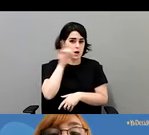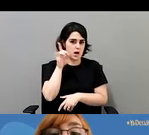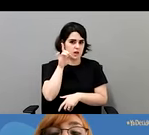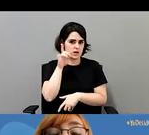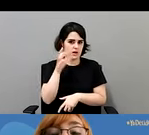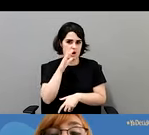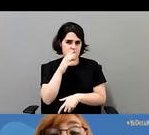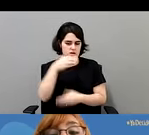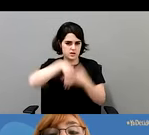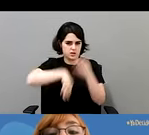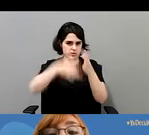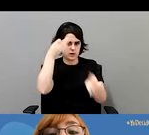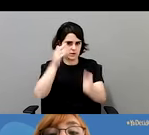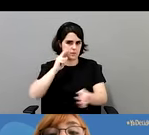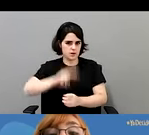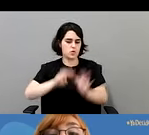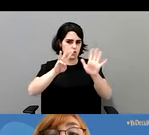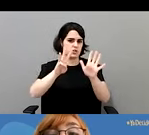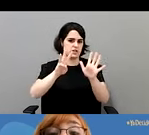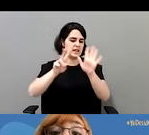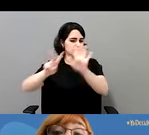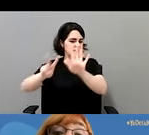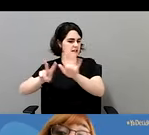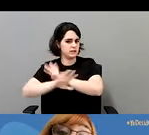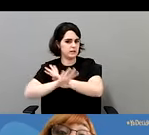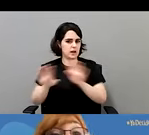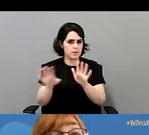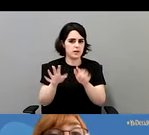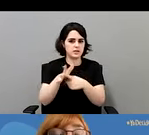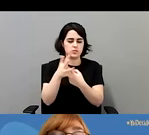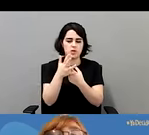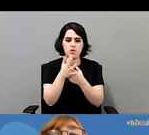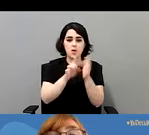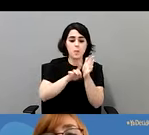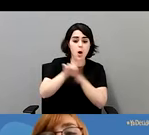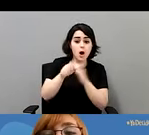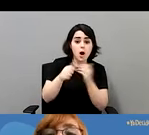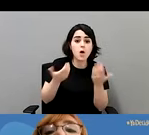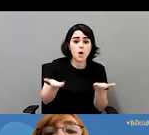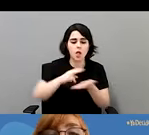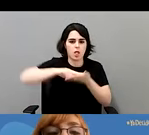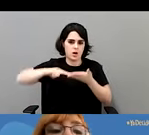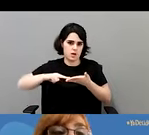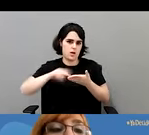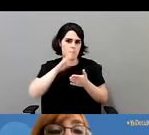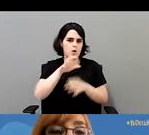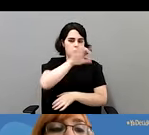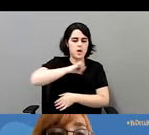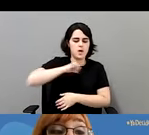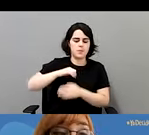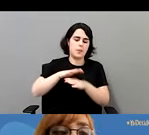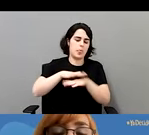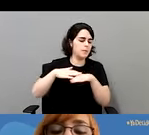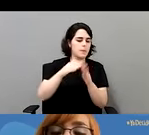los datos de Madrid, veis que esos 87, ¿no? En esto está más avanzado Galicia, sí que es verdad que Comunidad Valenciana se ha puesto en los últimos